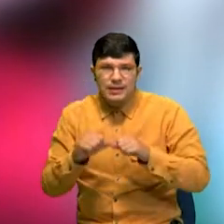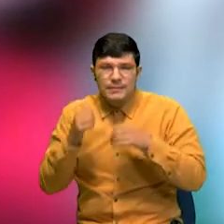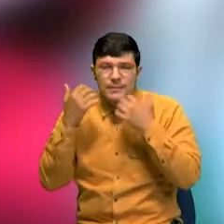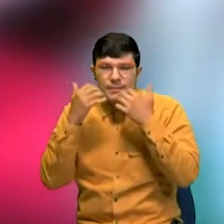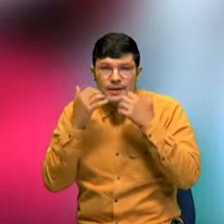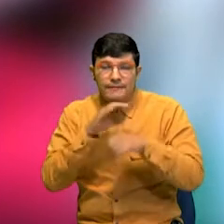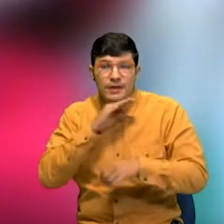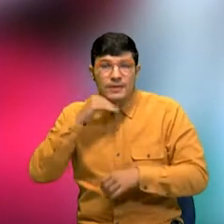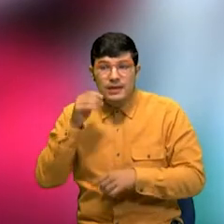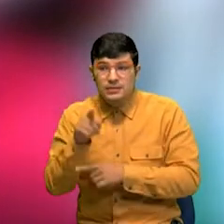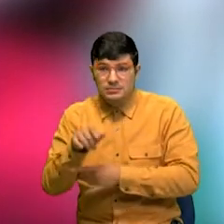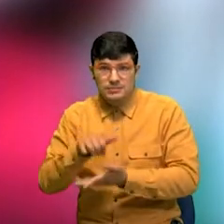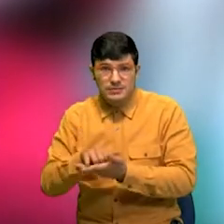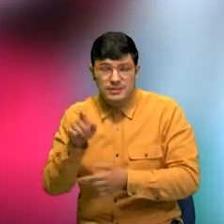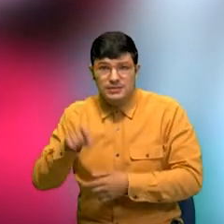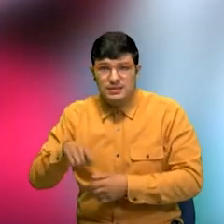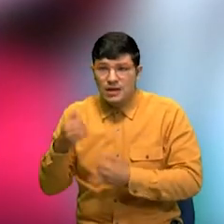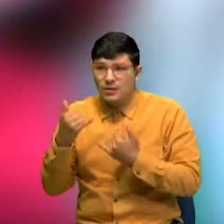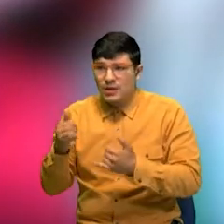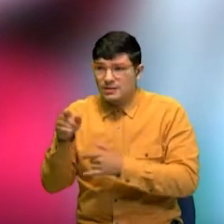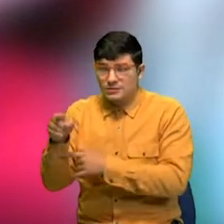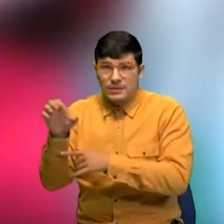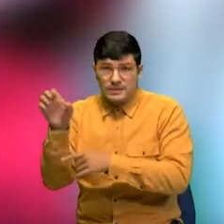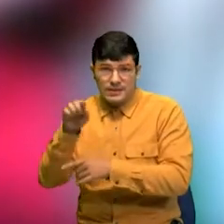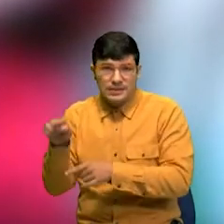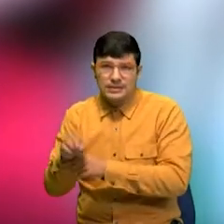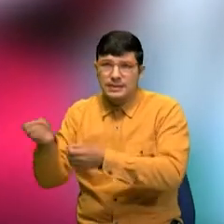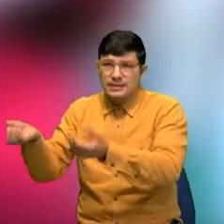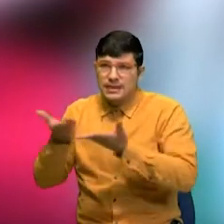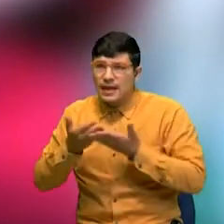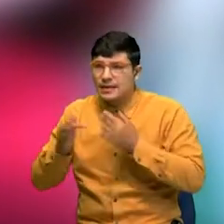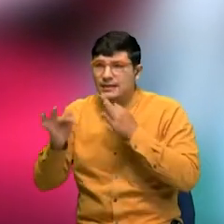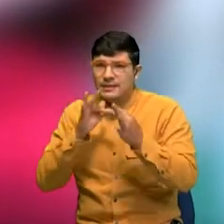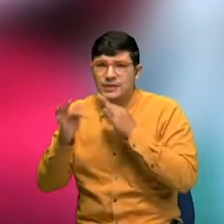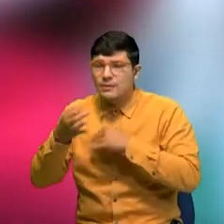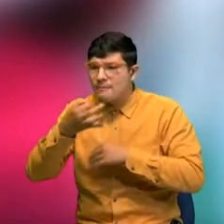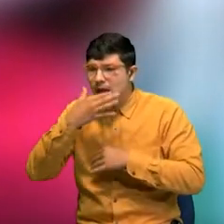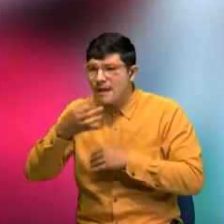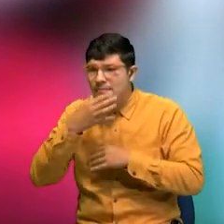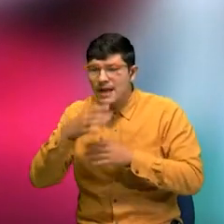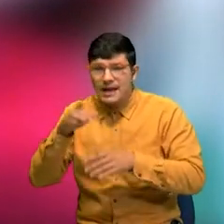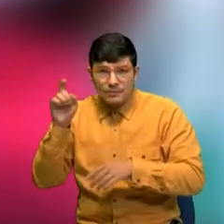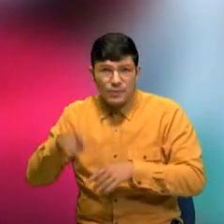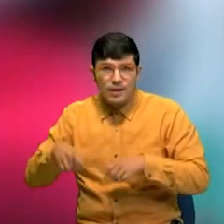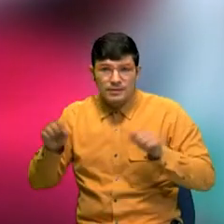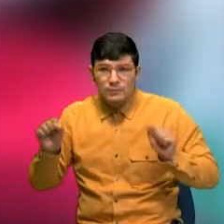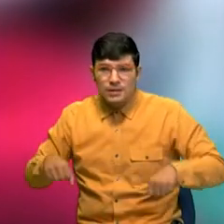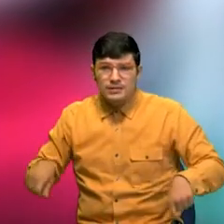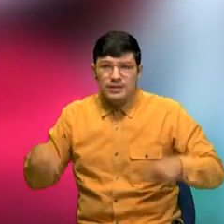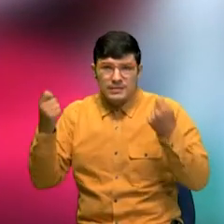los requerimientos que necesita para mejorar su calidad de vida porque hasta el momento ni siquiera los medicamentos son entregados